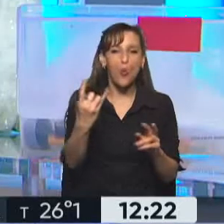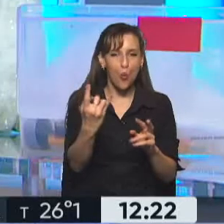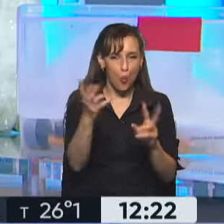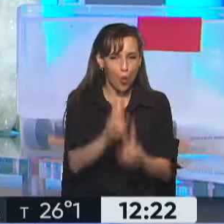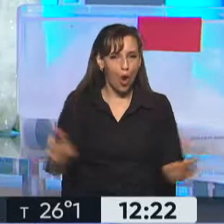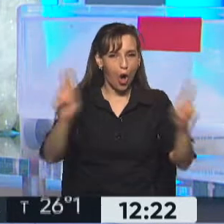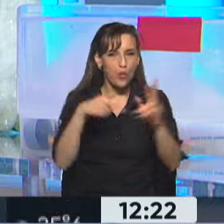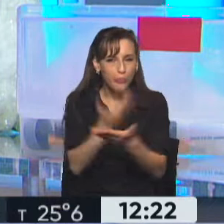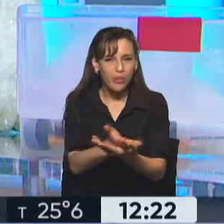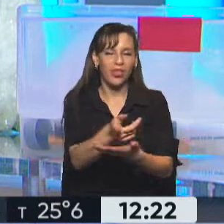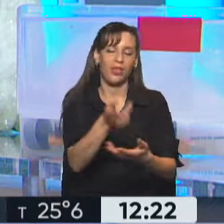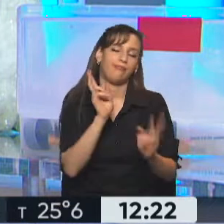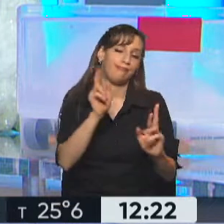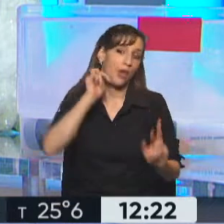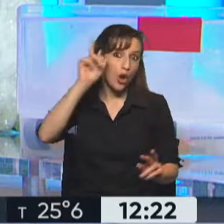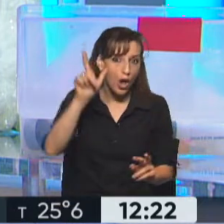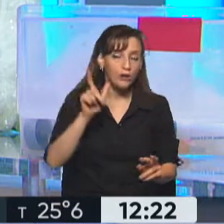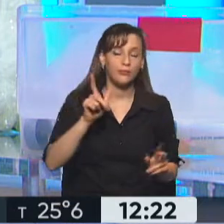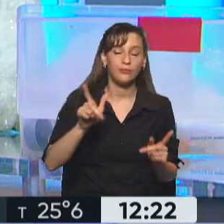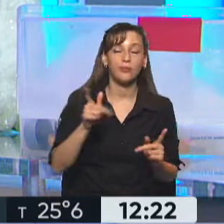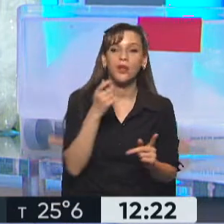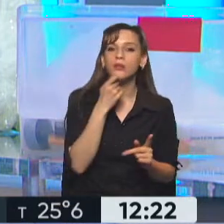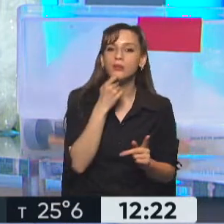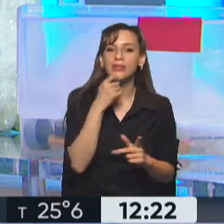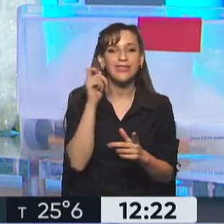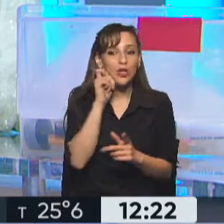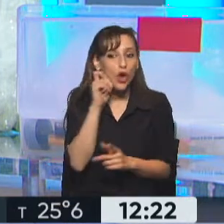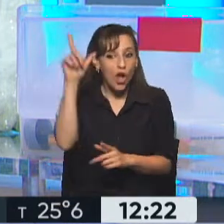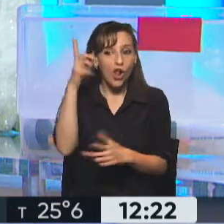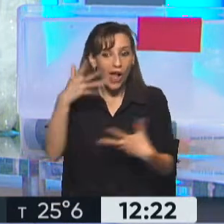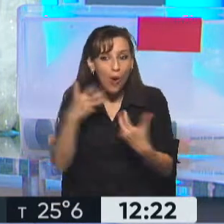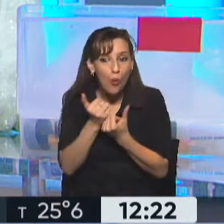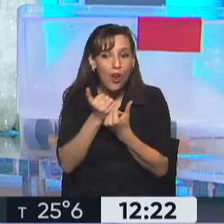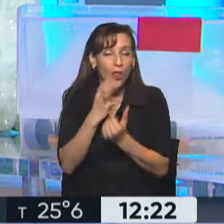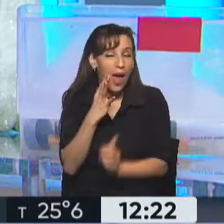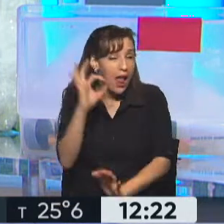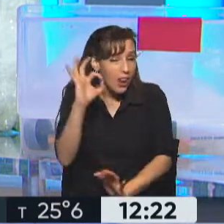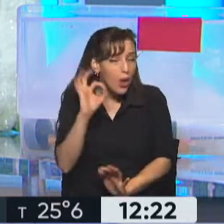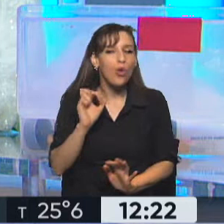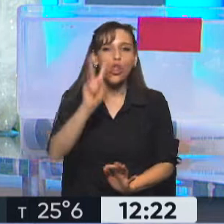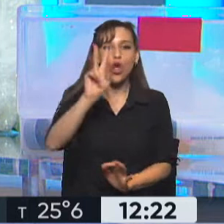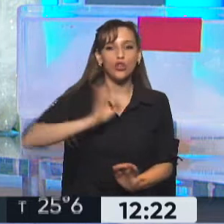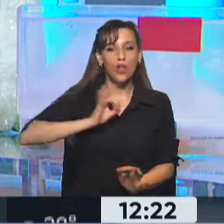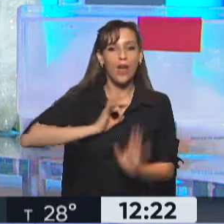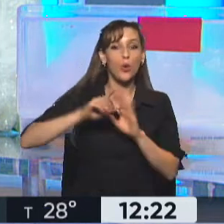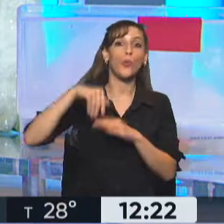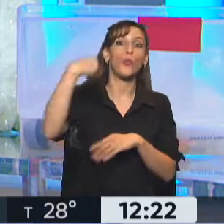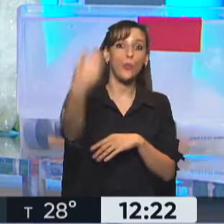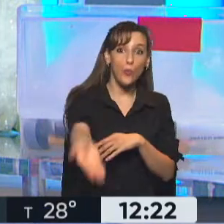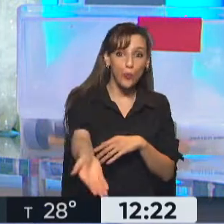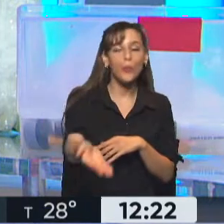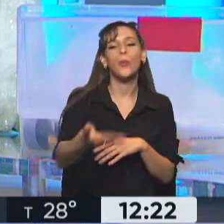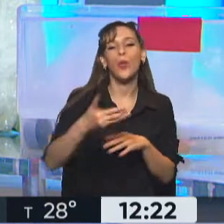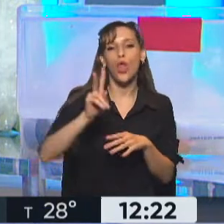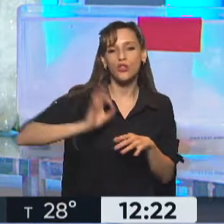prospere y se espera que si se llega a un principio de acuerdo dentro de dos años tal vez se podría afirmar